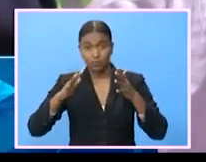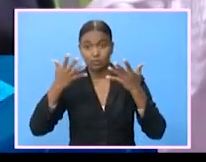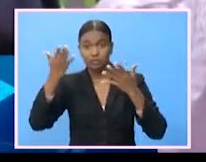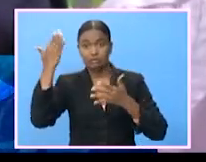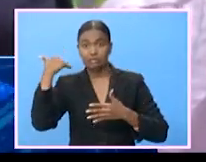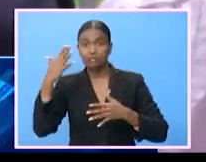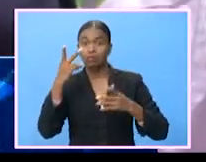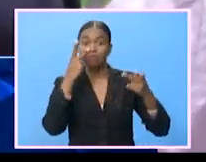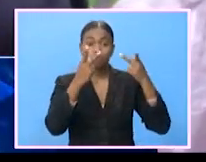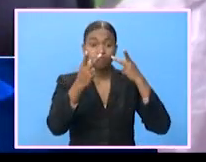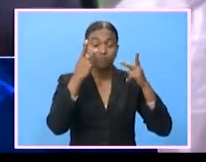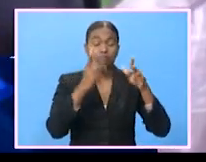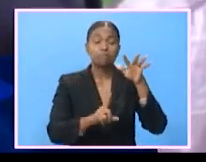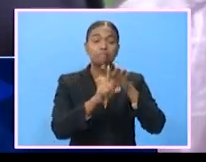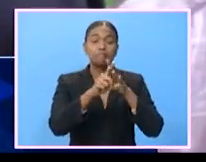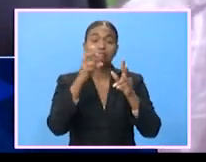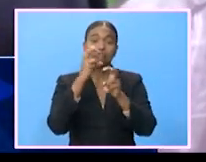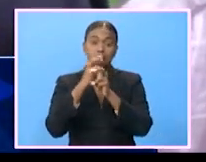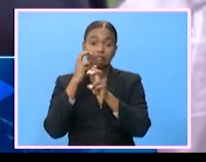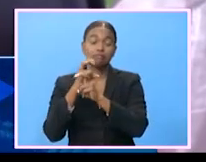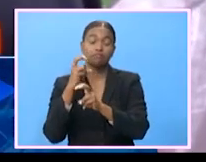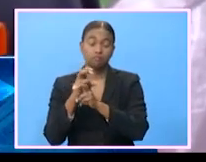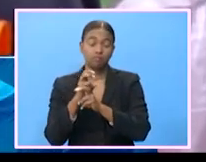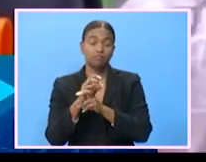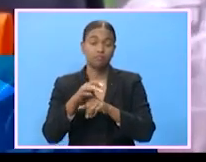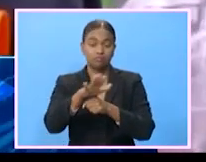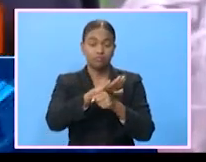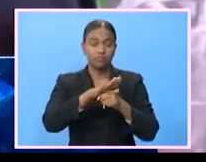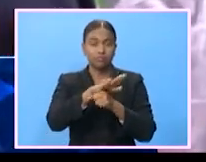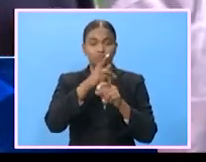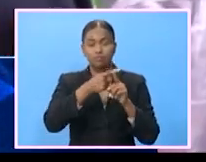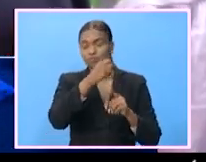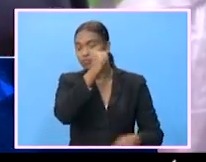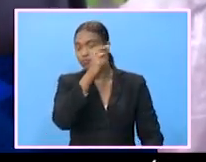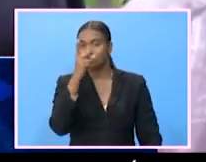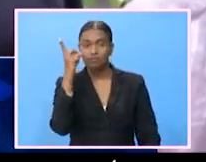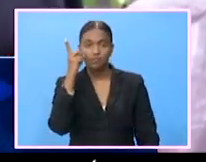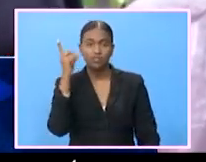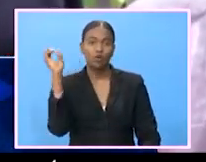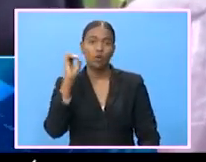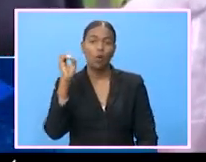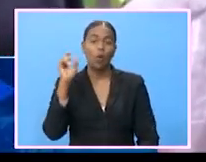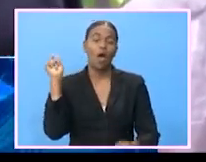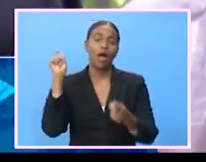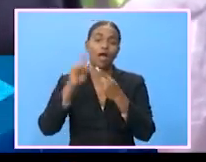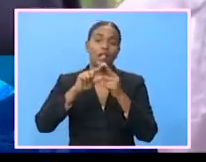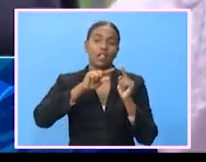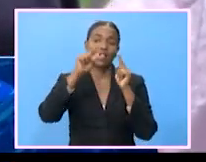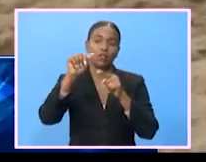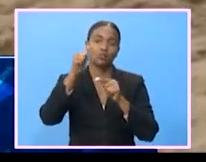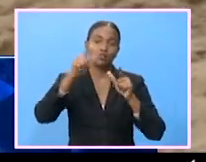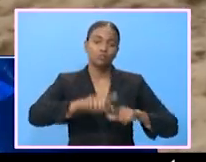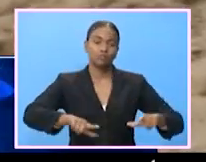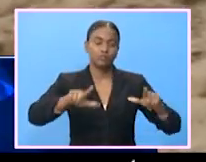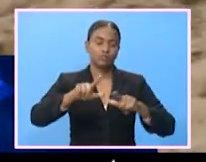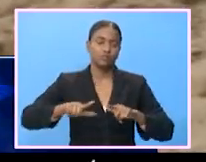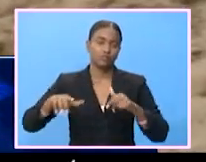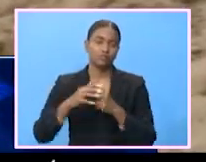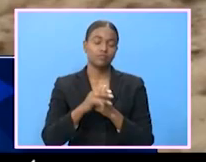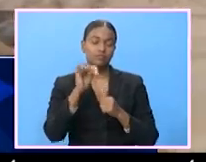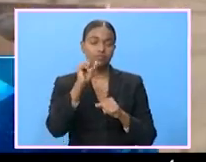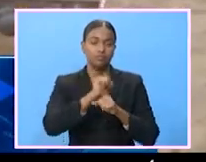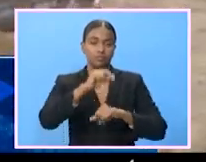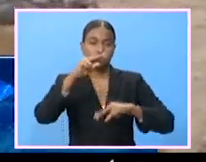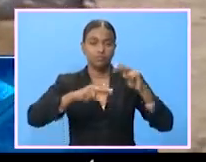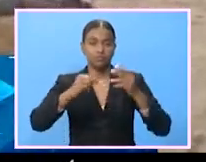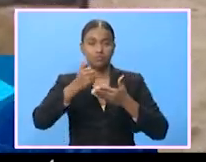visto dificultados en su acceso hacia la ciudad de Santo Domingo o hacia dirigirse a otros puntos. Esta obra impactará a